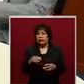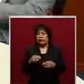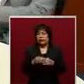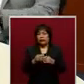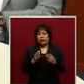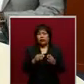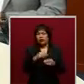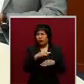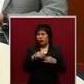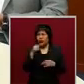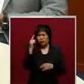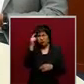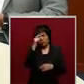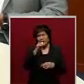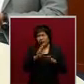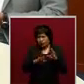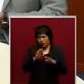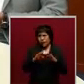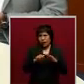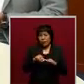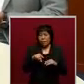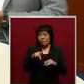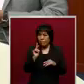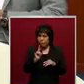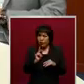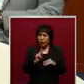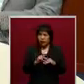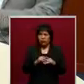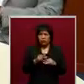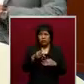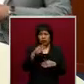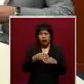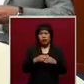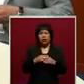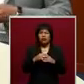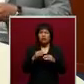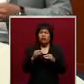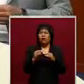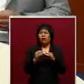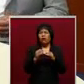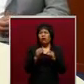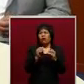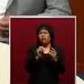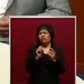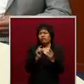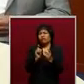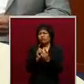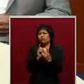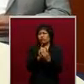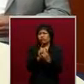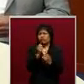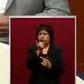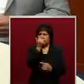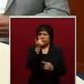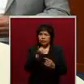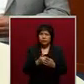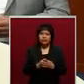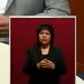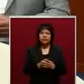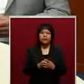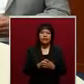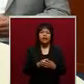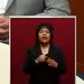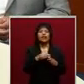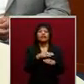para muchos, el enriquecimiento que tuvieron en cuanto a la cercanía con sus alumnos, en cuanto al establecimiento